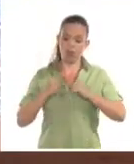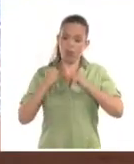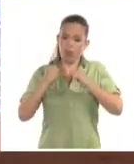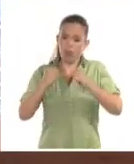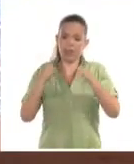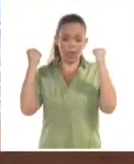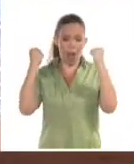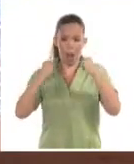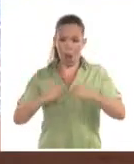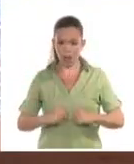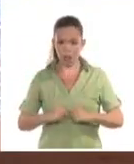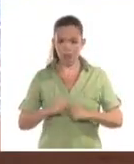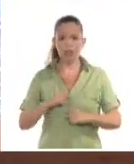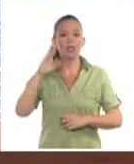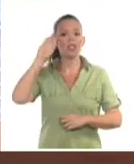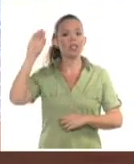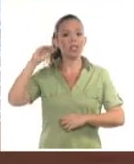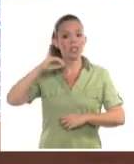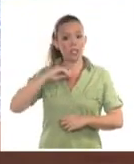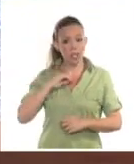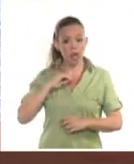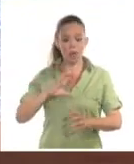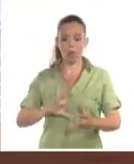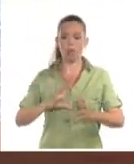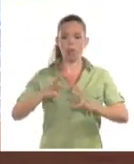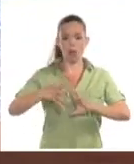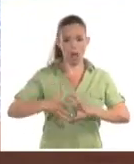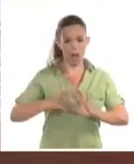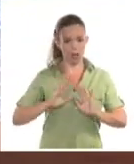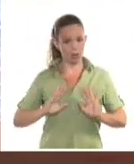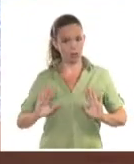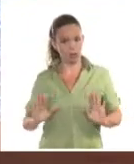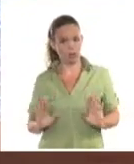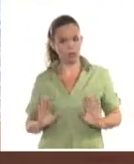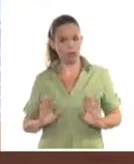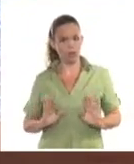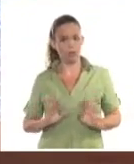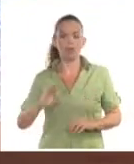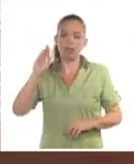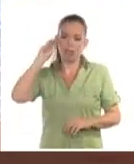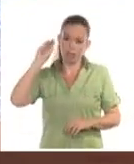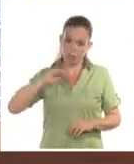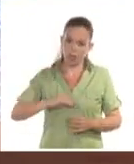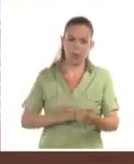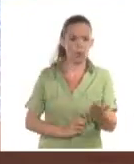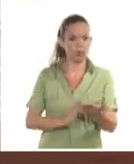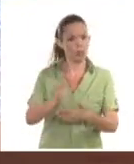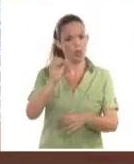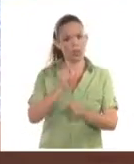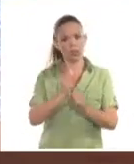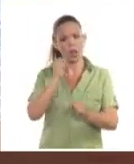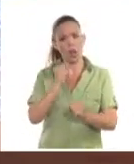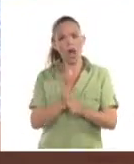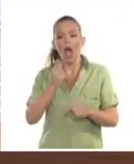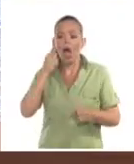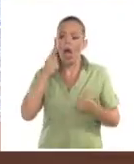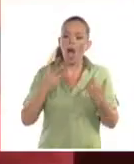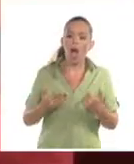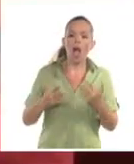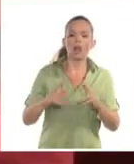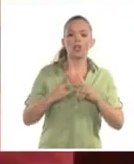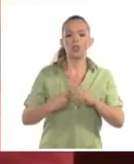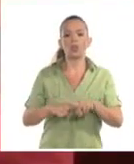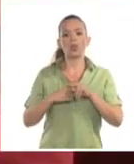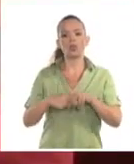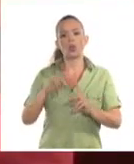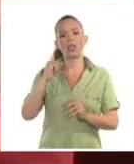complejidades Y si siempre dijimos eh Tenemos que trabajar en ver cómo vamos buscando soluciones internas a